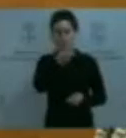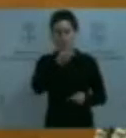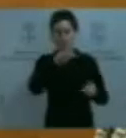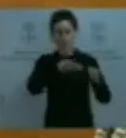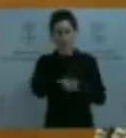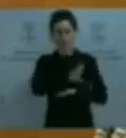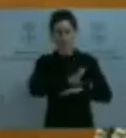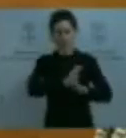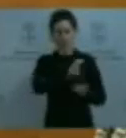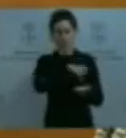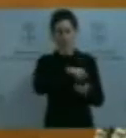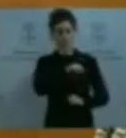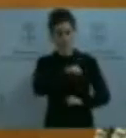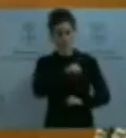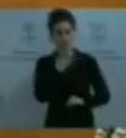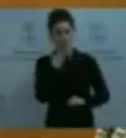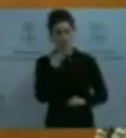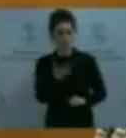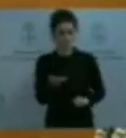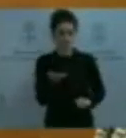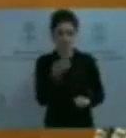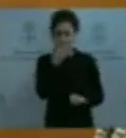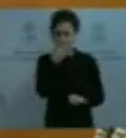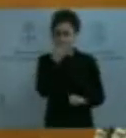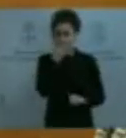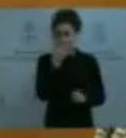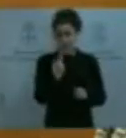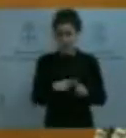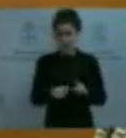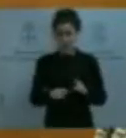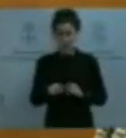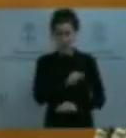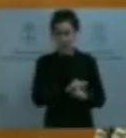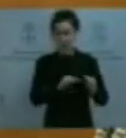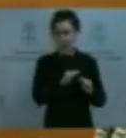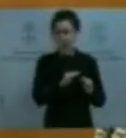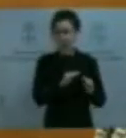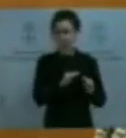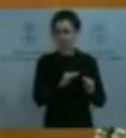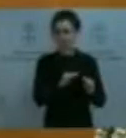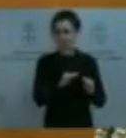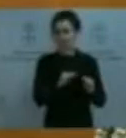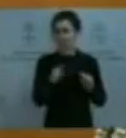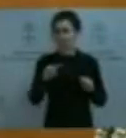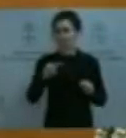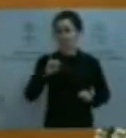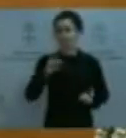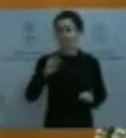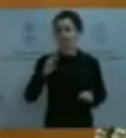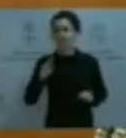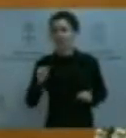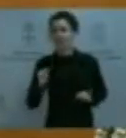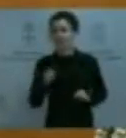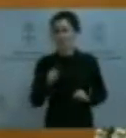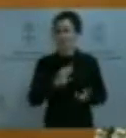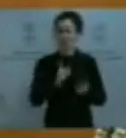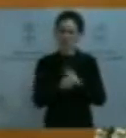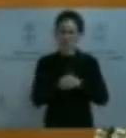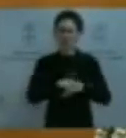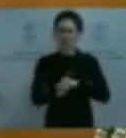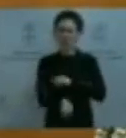que cambiaran las cosas en torno a la empresa que usted llama HITPA y yo llamo la empresa de la trama del cable, creo que con bastante razón. Y creo que ese